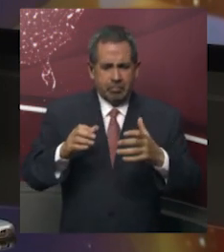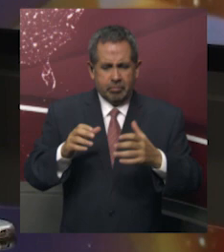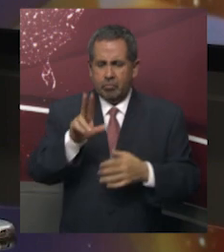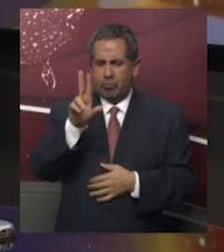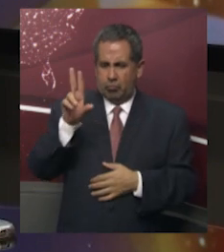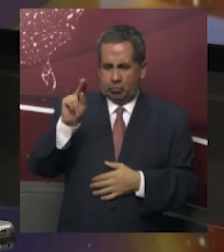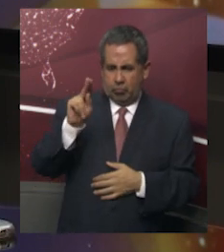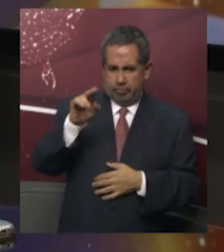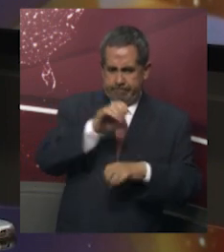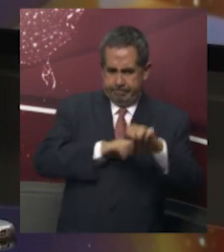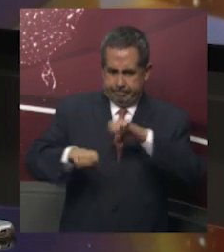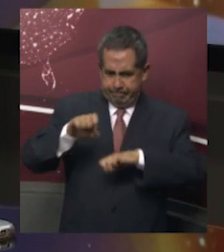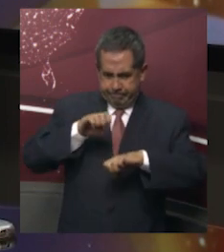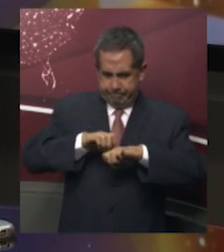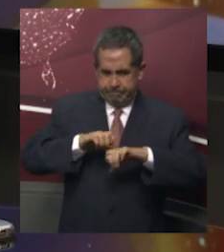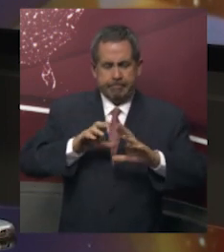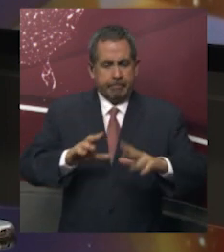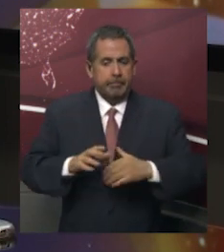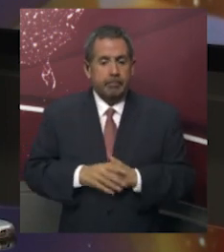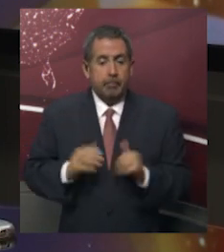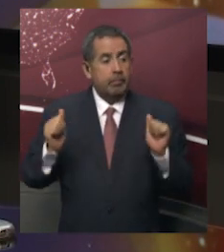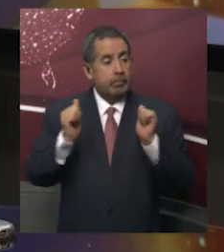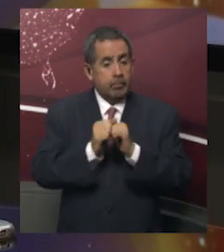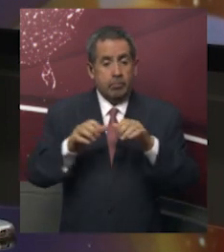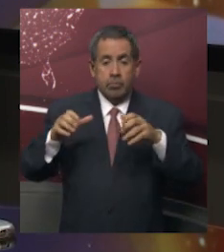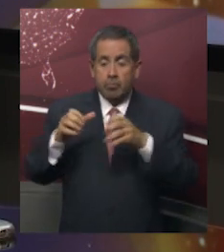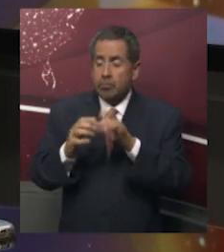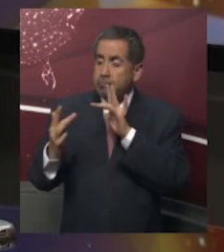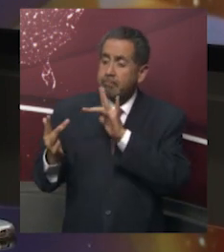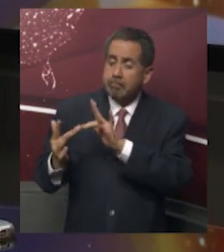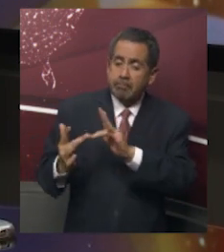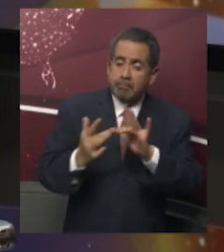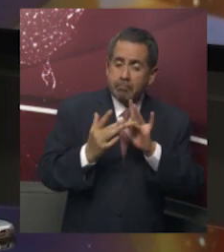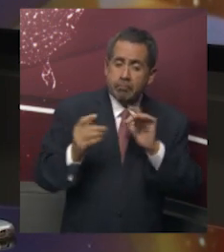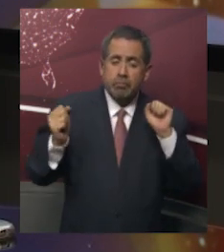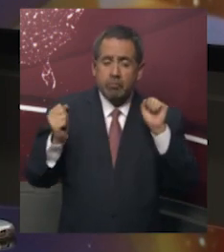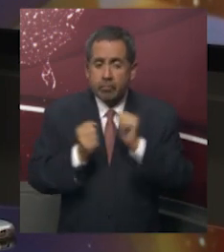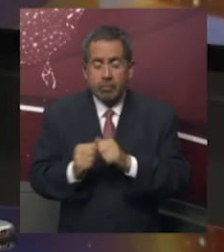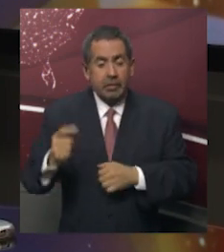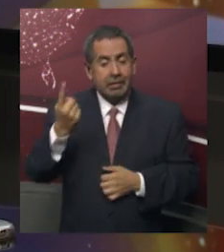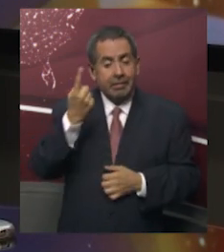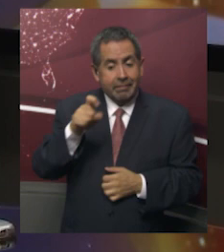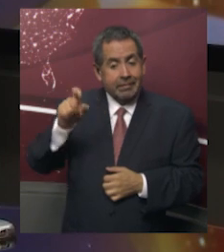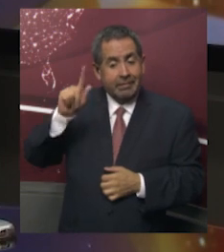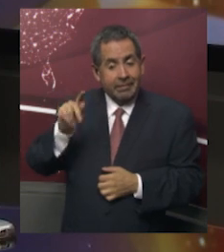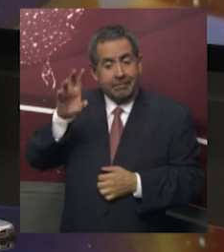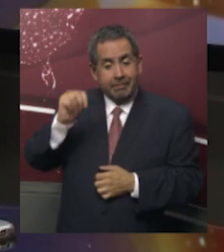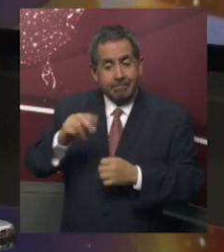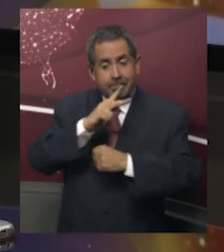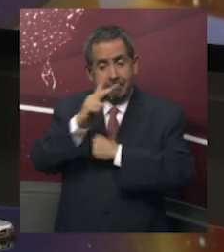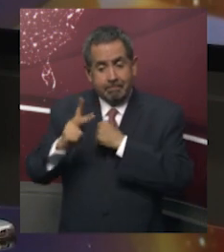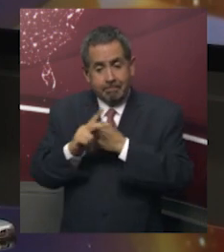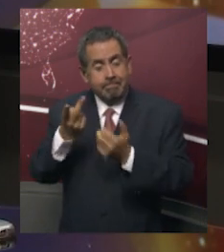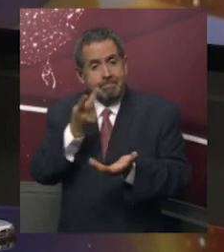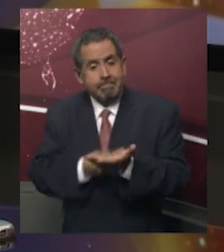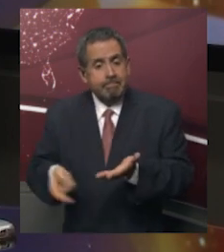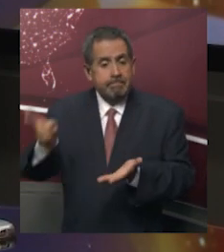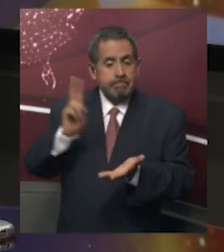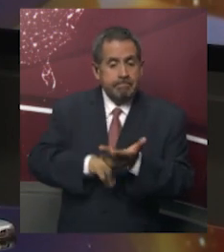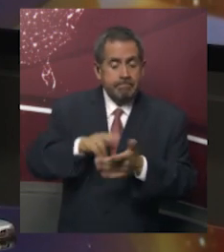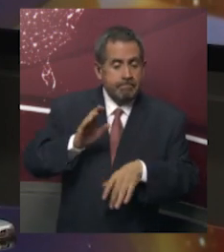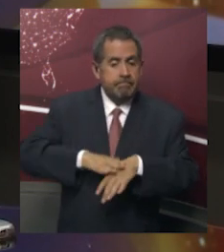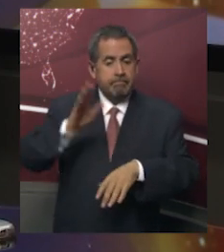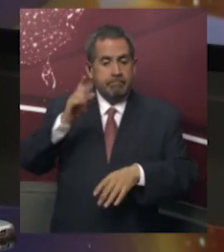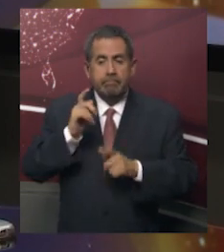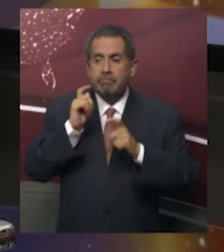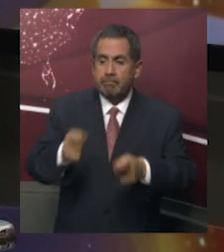80. A través de la Unión Interparlamentaria, el contacto directo es con 179 países, más del doble. Y eso le